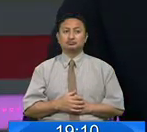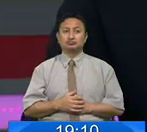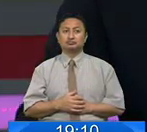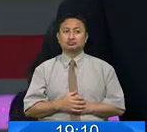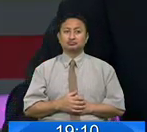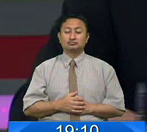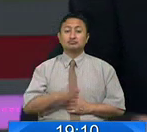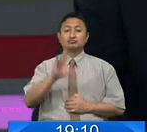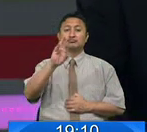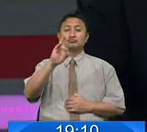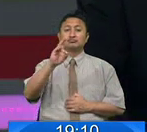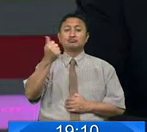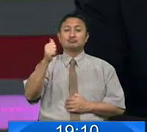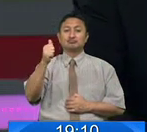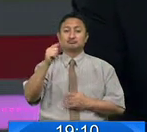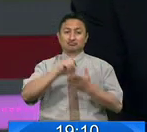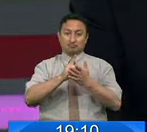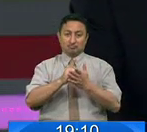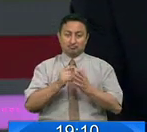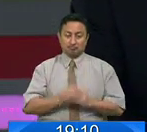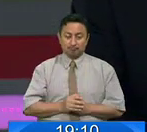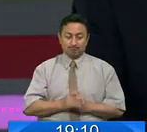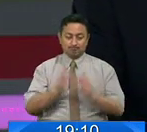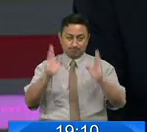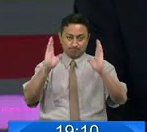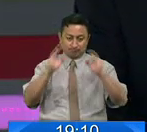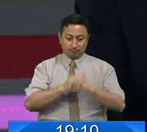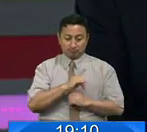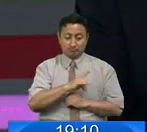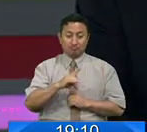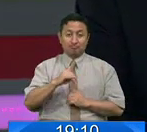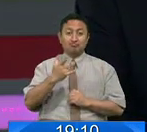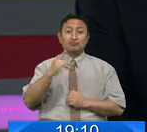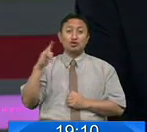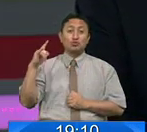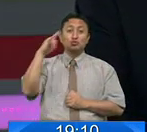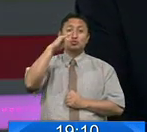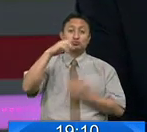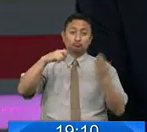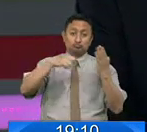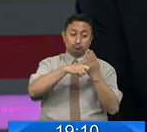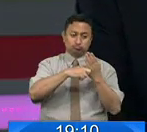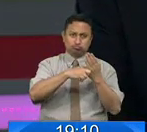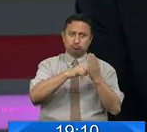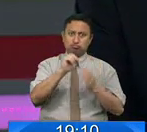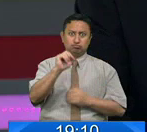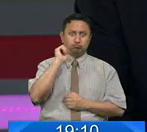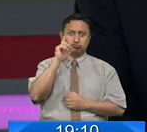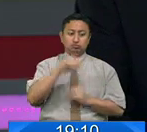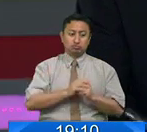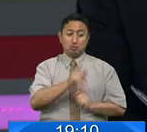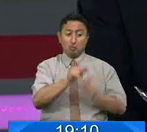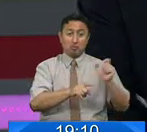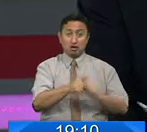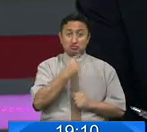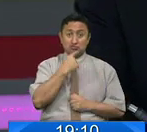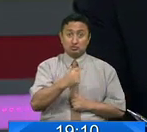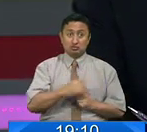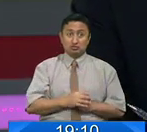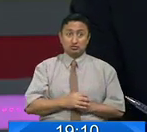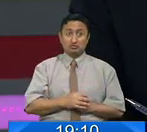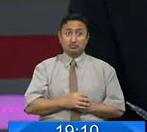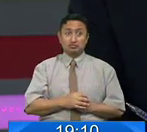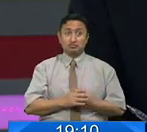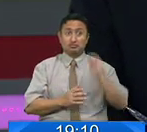son las 19 horas y 10 minutos atención el costo de los pasajes aéreos son elevados así lo sostienen varios usuarios todo esto